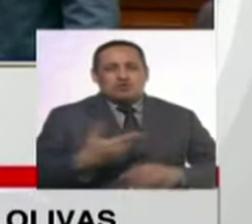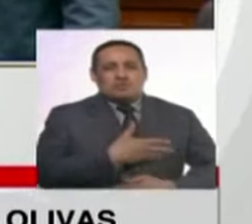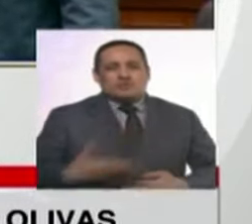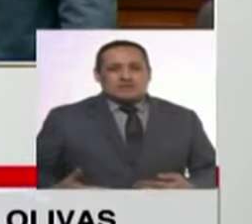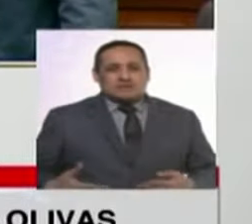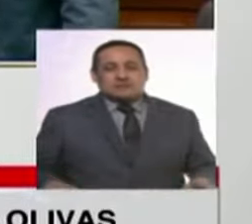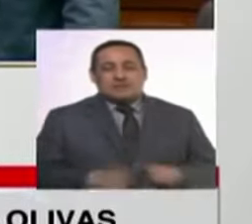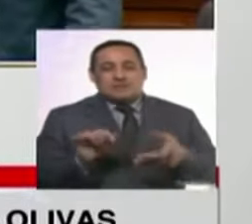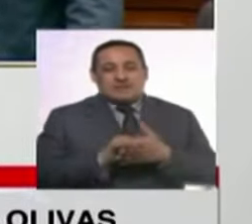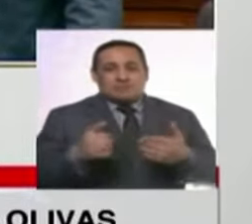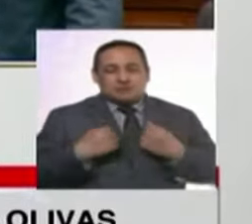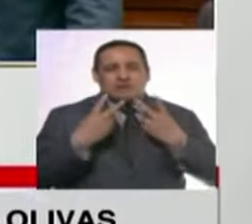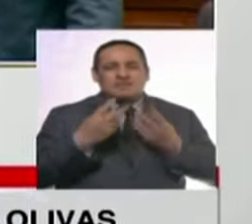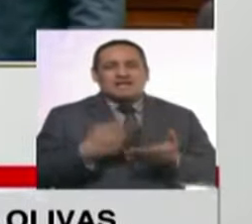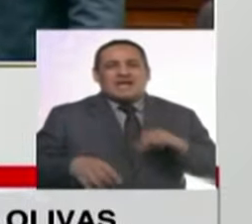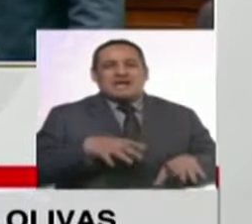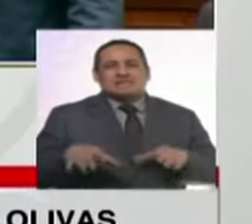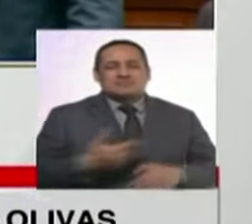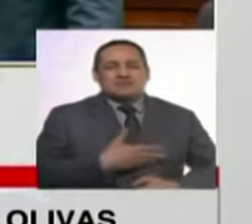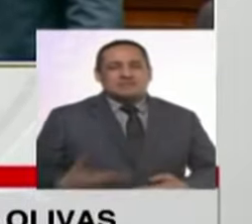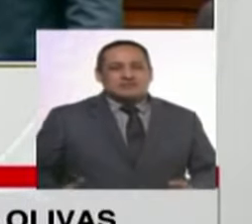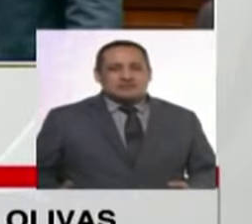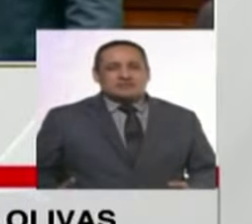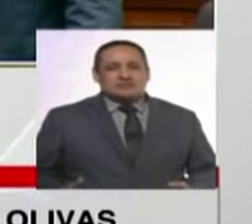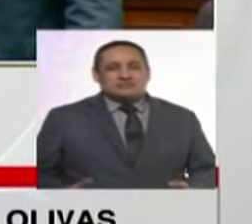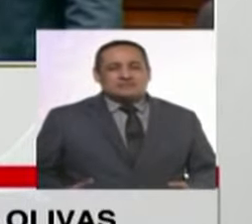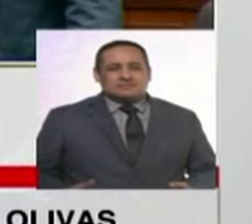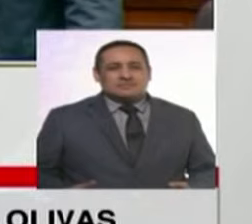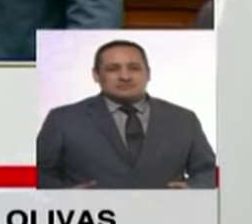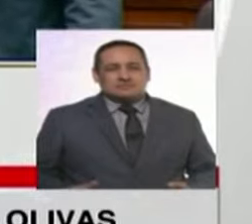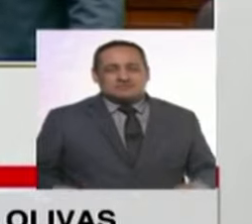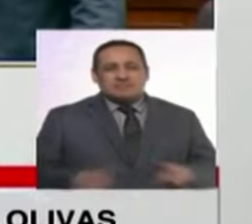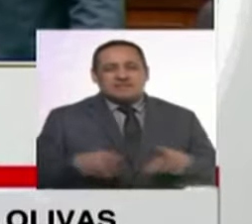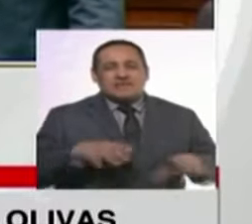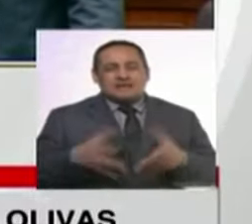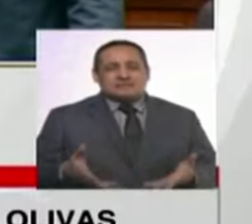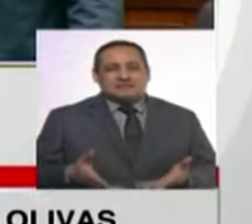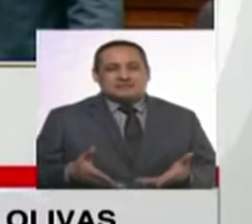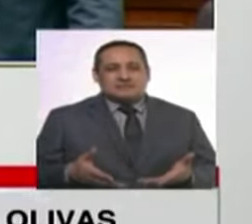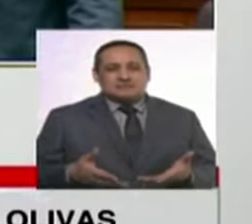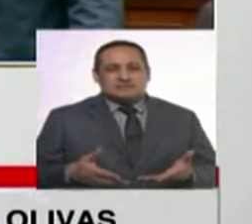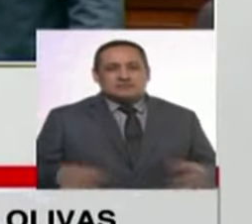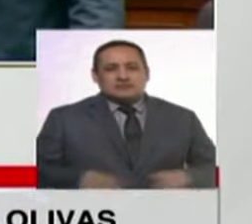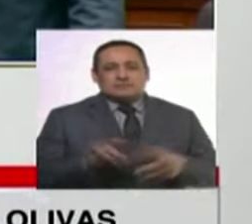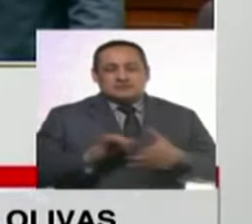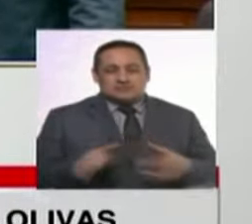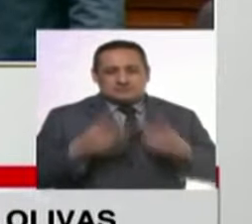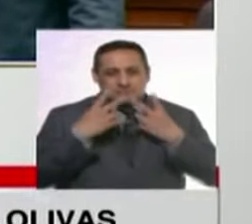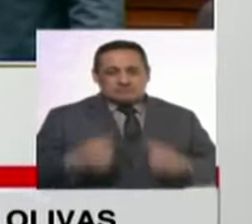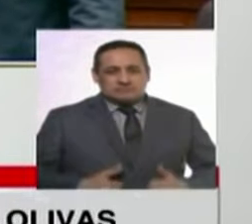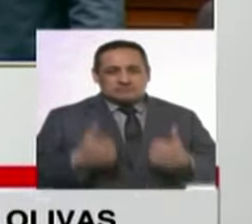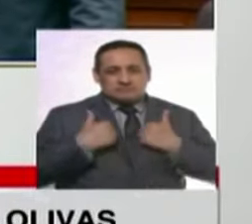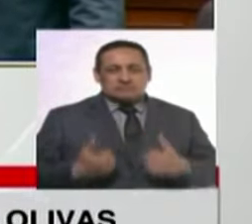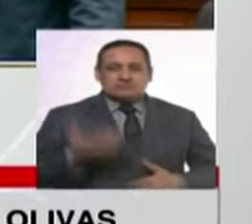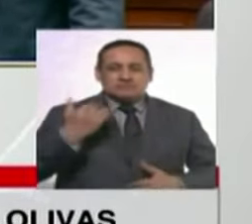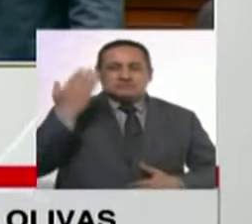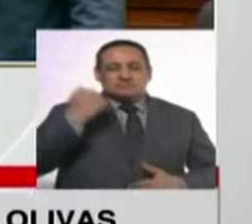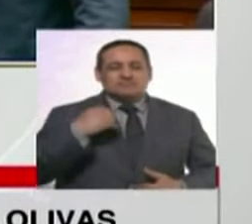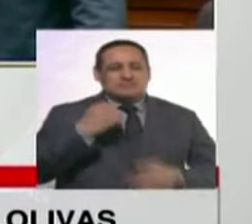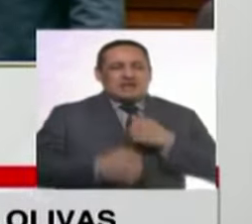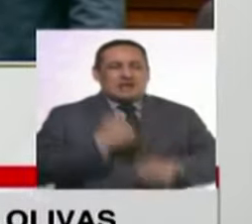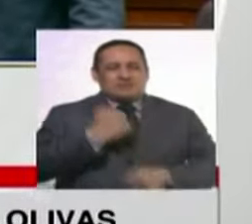que hemos tenido que han hecho señora presidenta qué han hecho inclusive hemos vivido época de